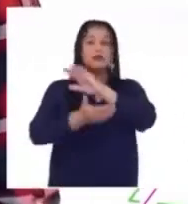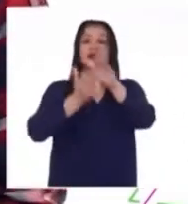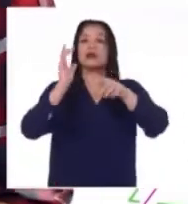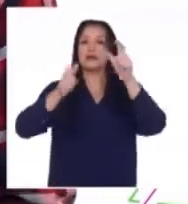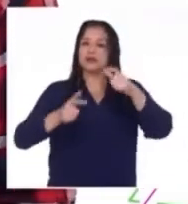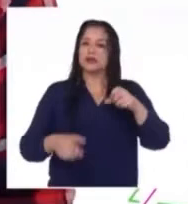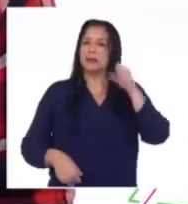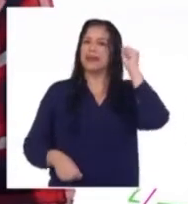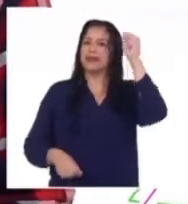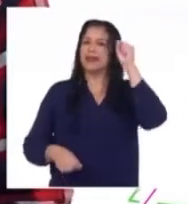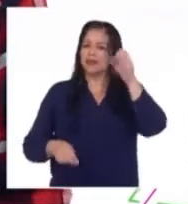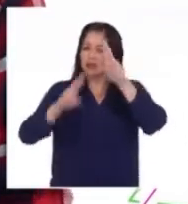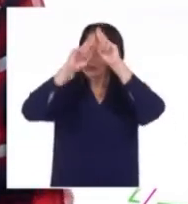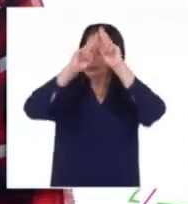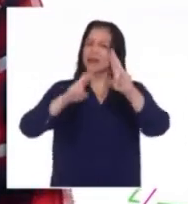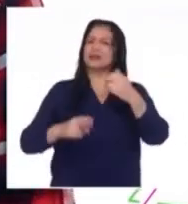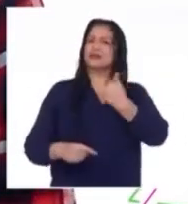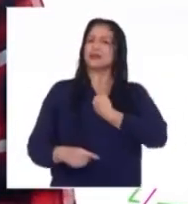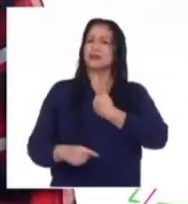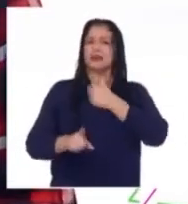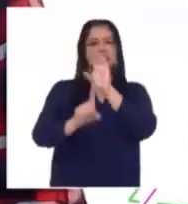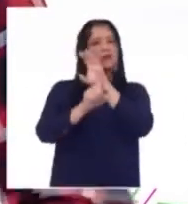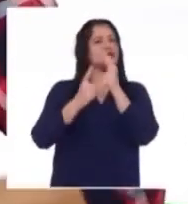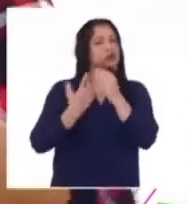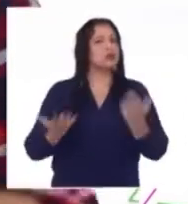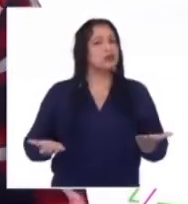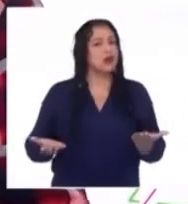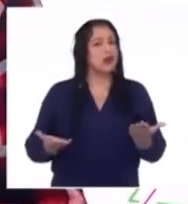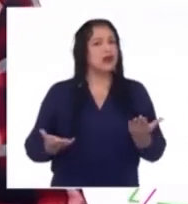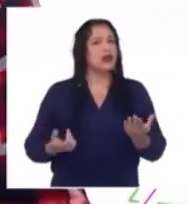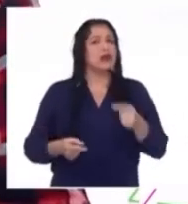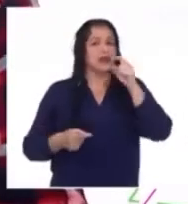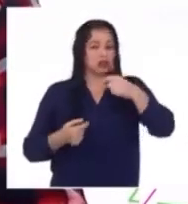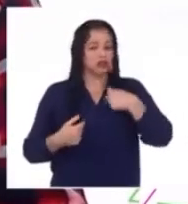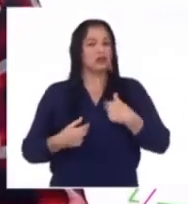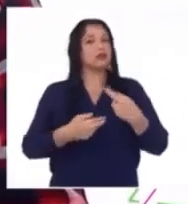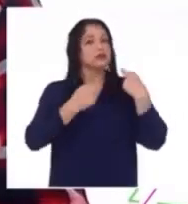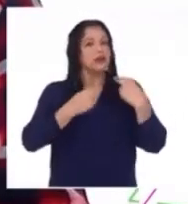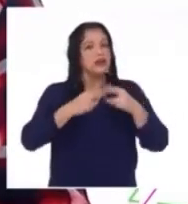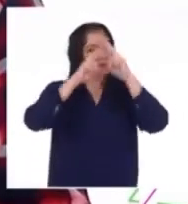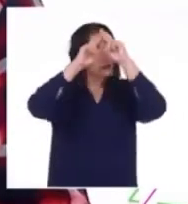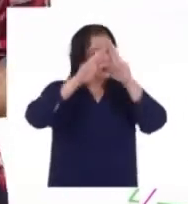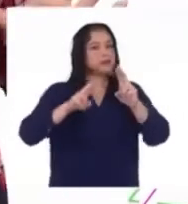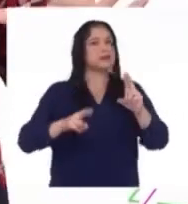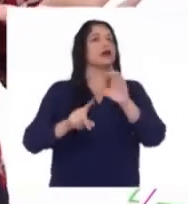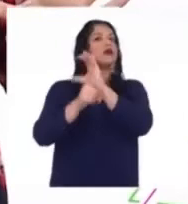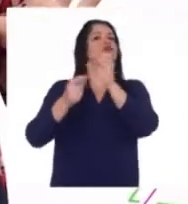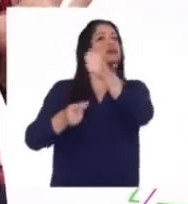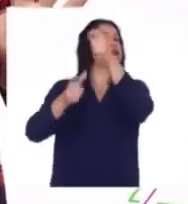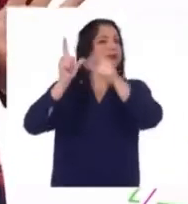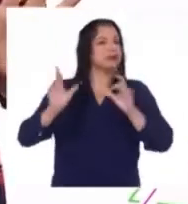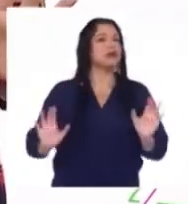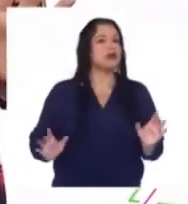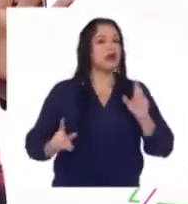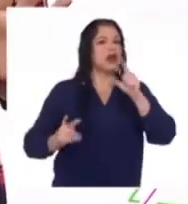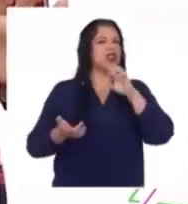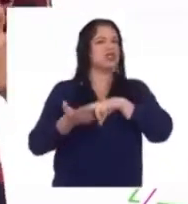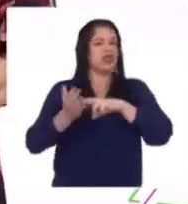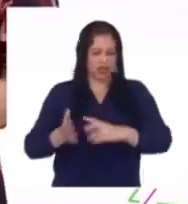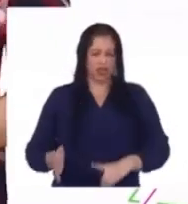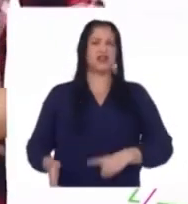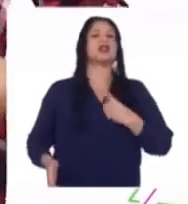tenemos derecho a ser respetados por nuestra cultura y tenemos el deber de respetar la cultura de otros. Eso nos da